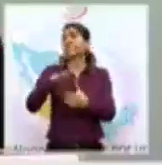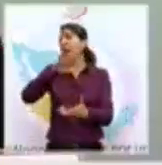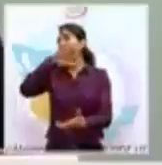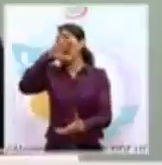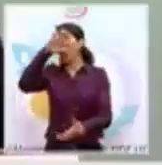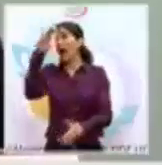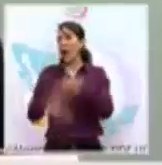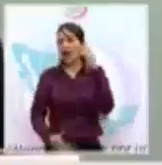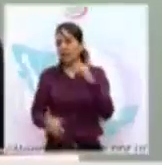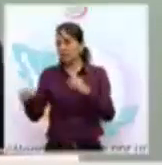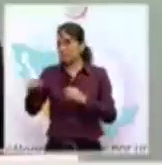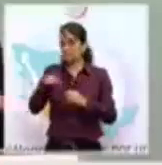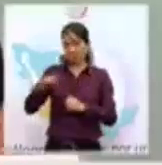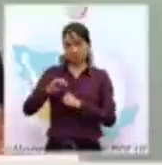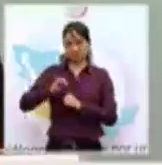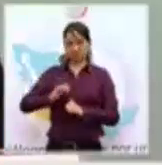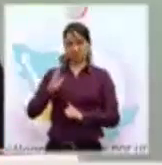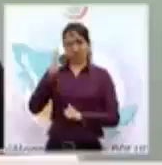élite,